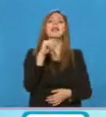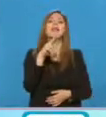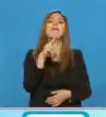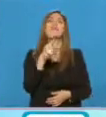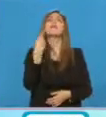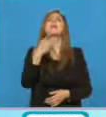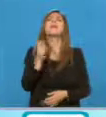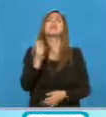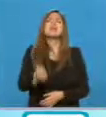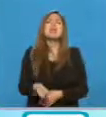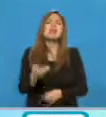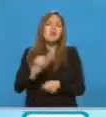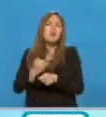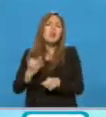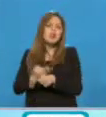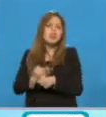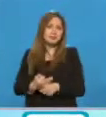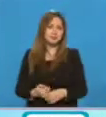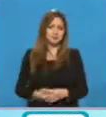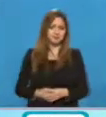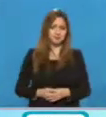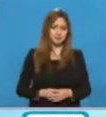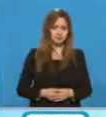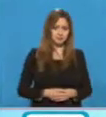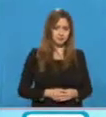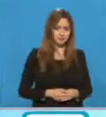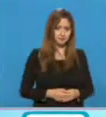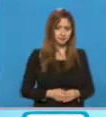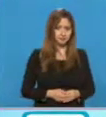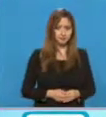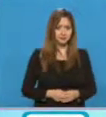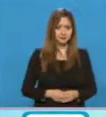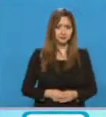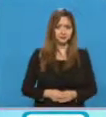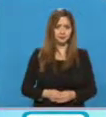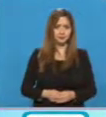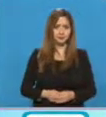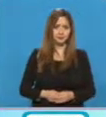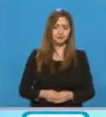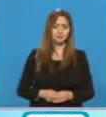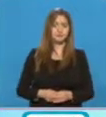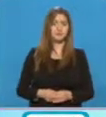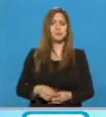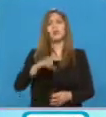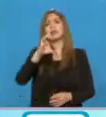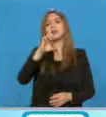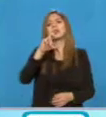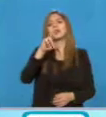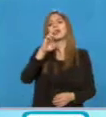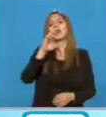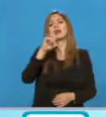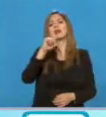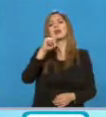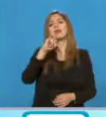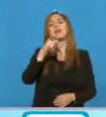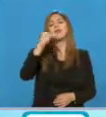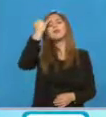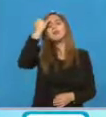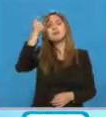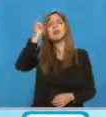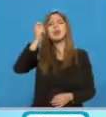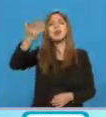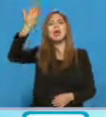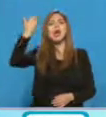creativa se administra desde la abundancia. A veces la economía tradicional desde la